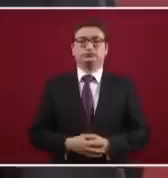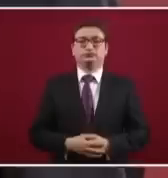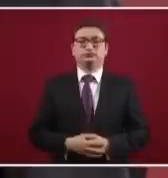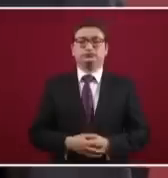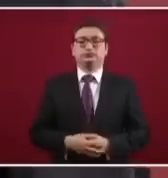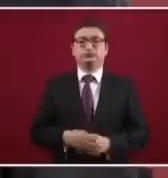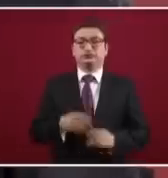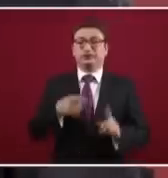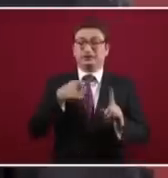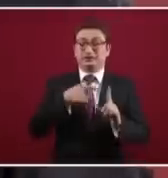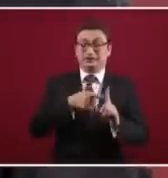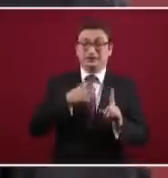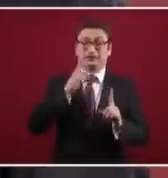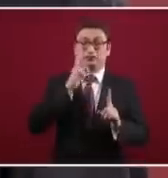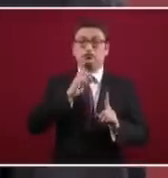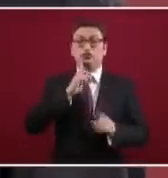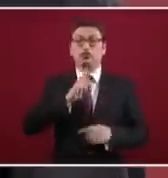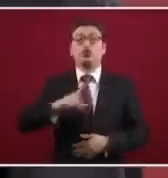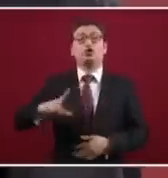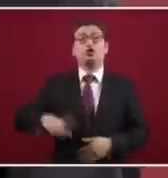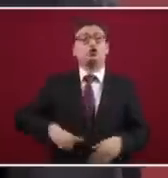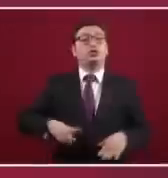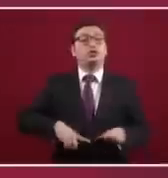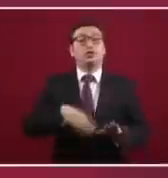procurar no afectar al gobierno actual,